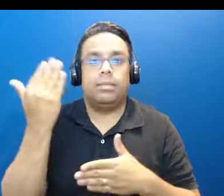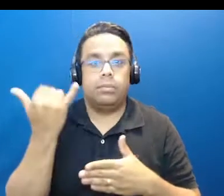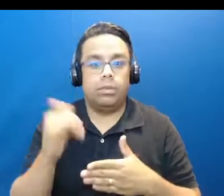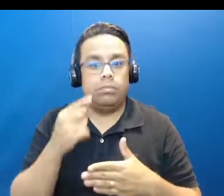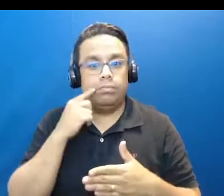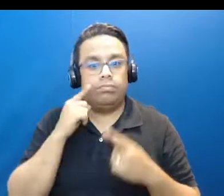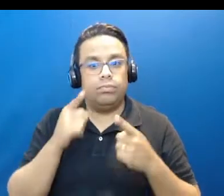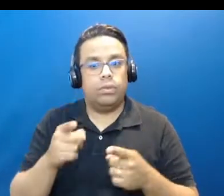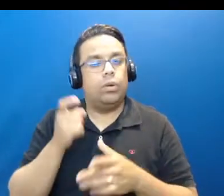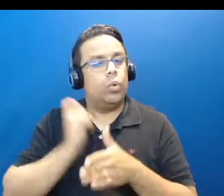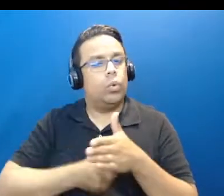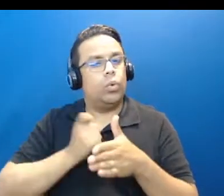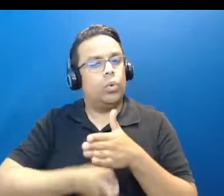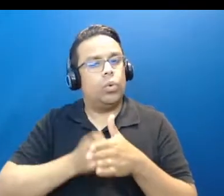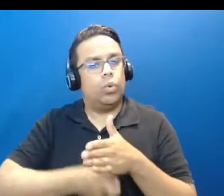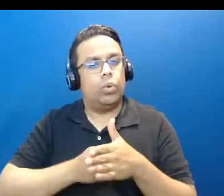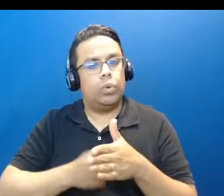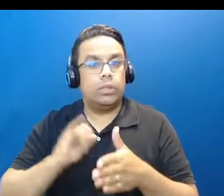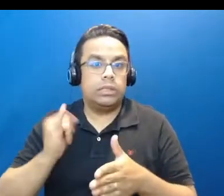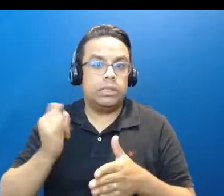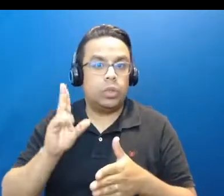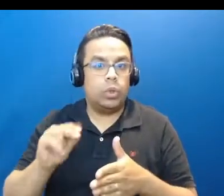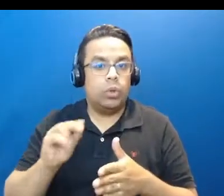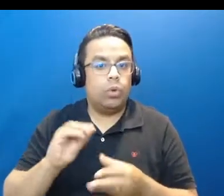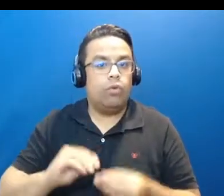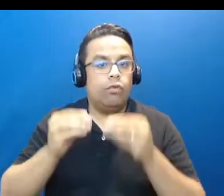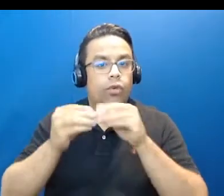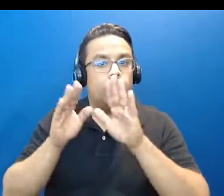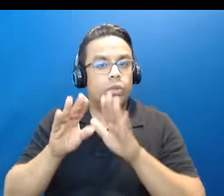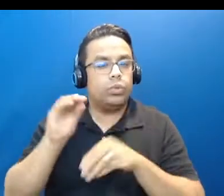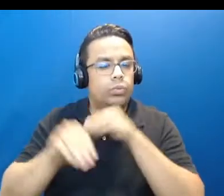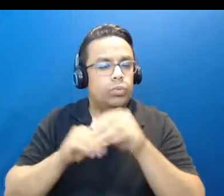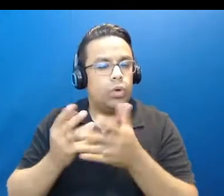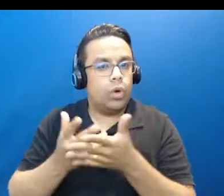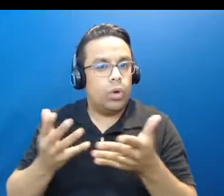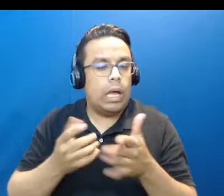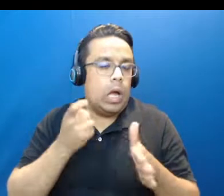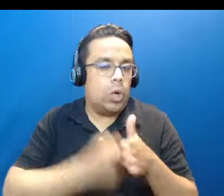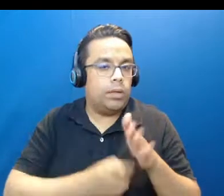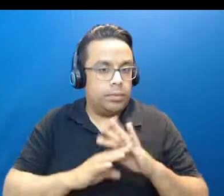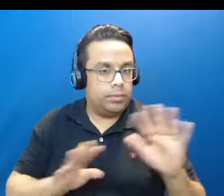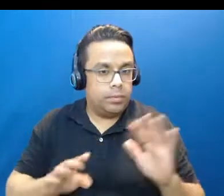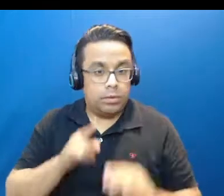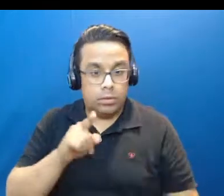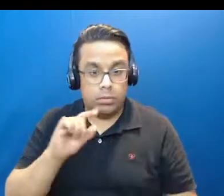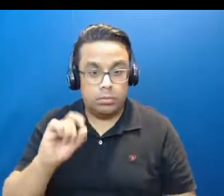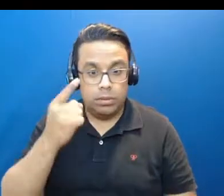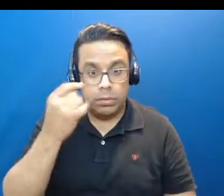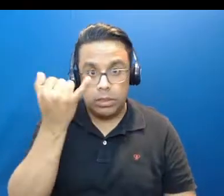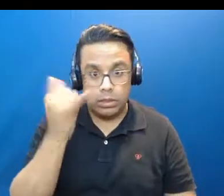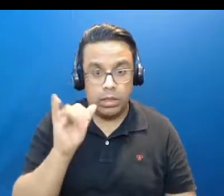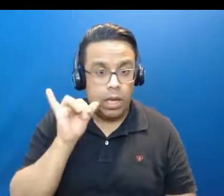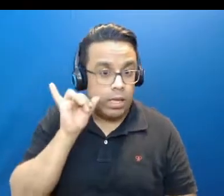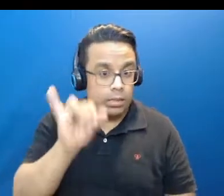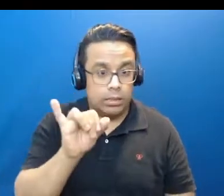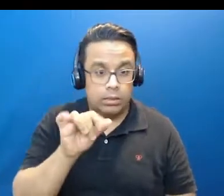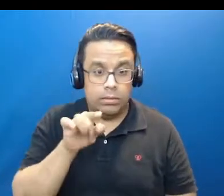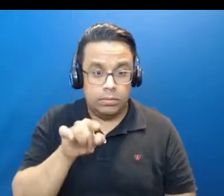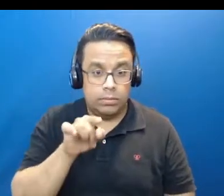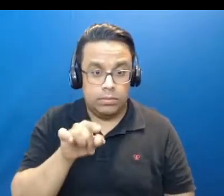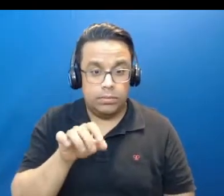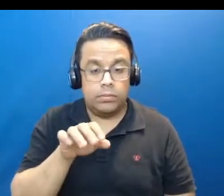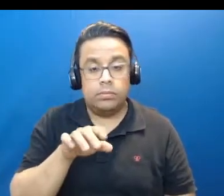debemos realizar ajustes o no al estilo que creamos. La primera está creada, entonces viene por defecto